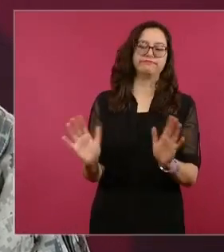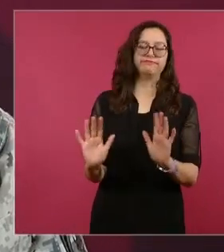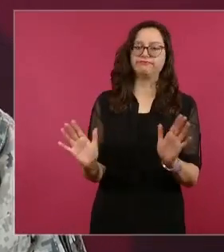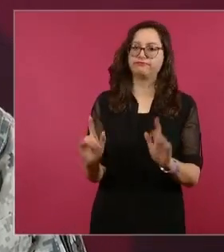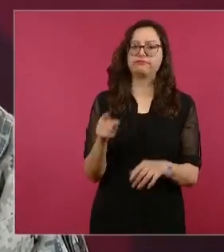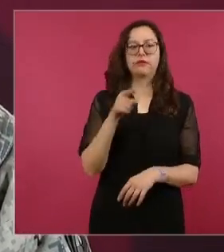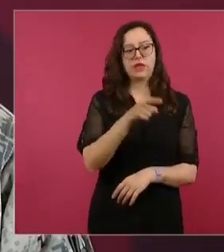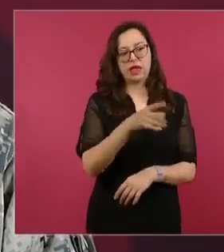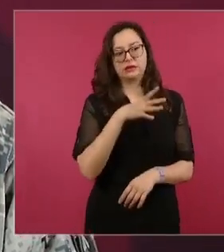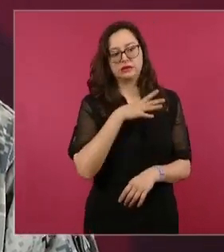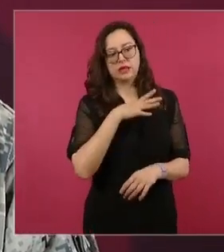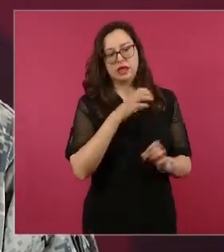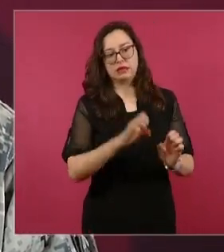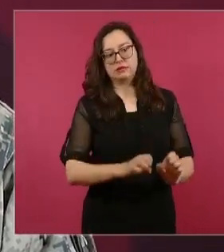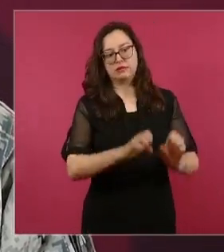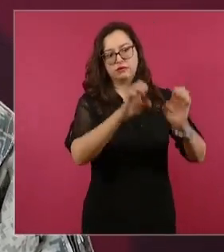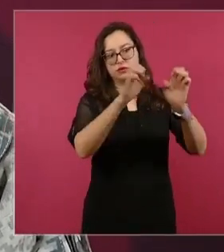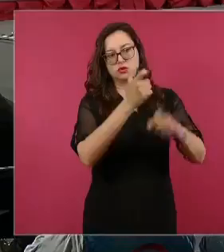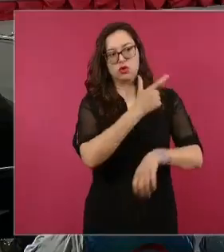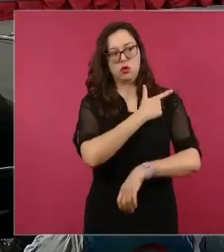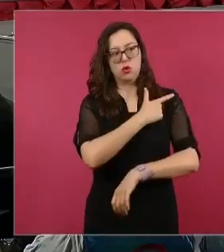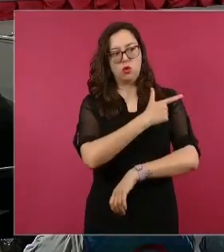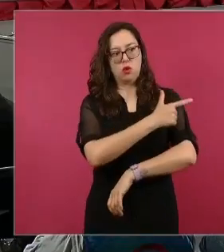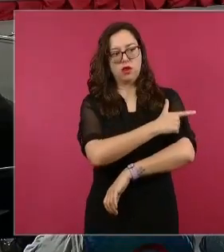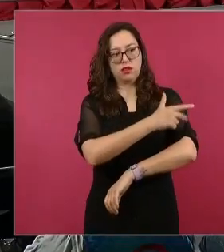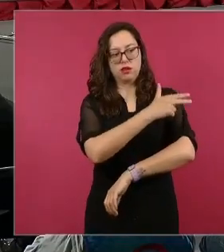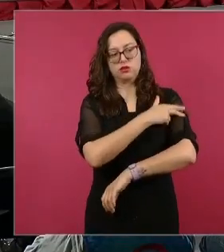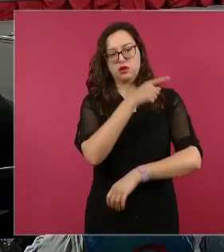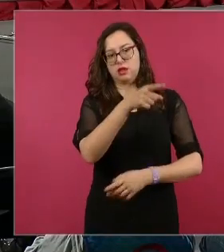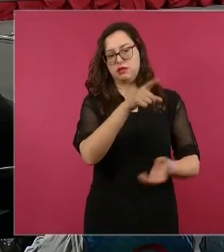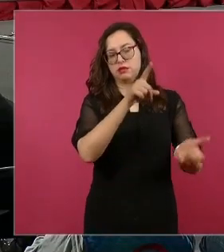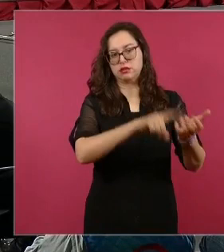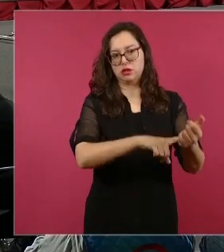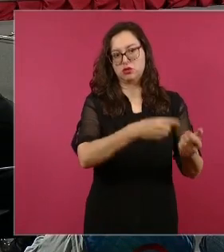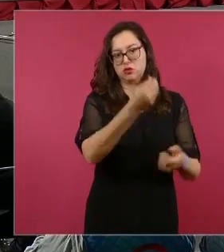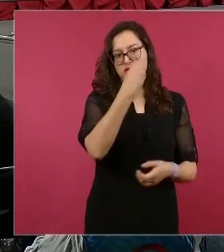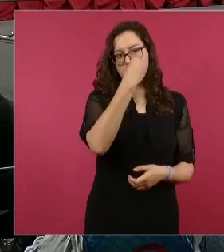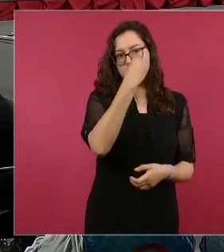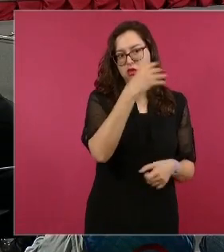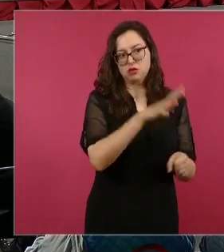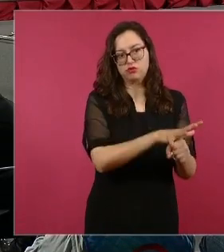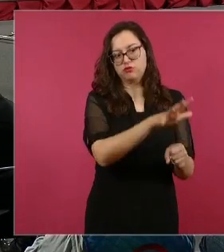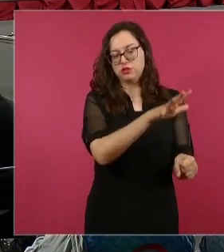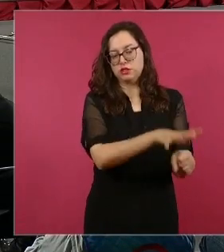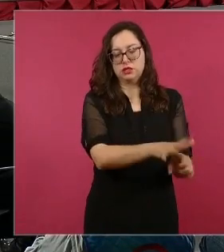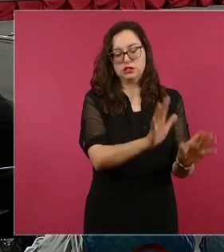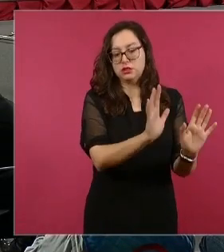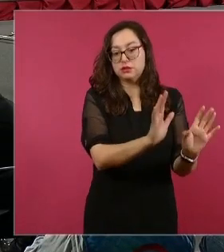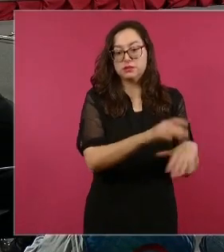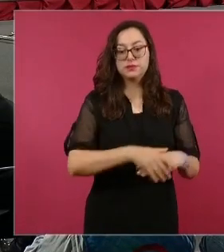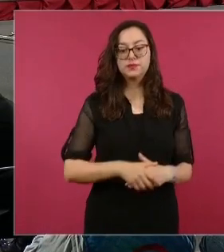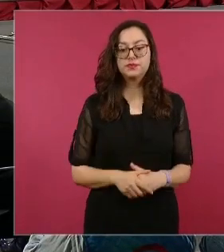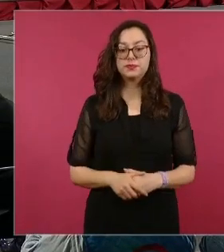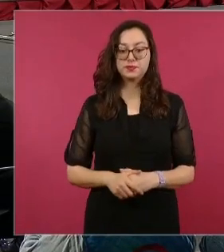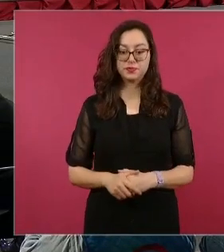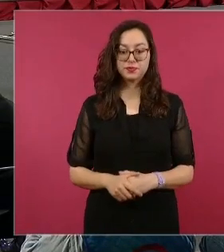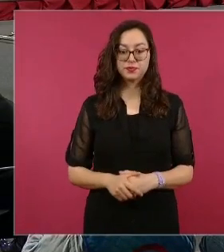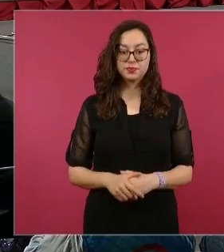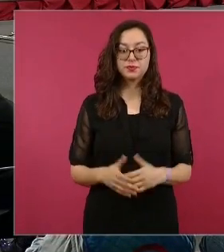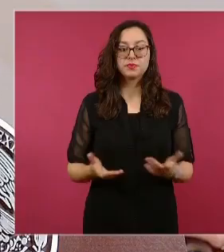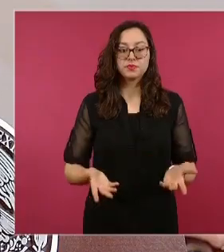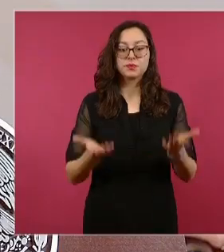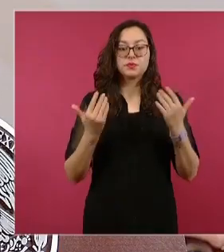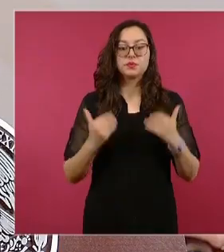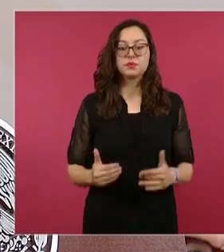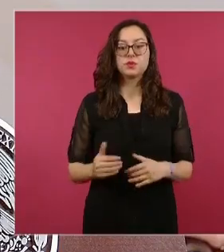La segunda pregunta es sobre acciones de seguridad en vías de comunicación. La Guardia Nacional mantiene una